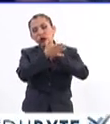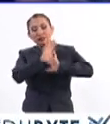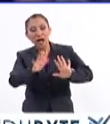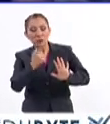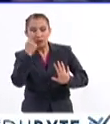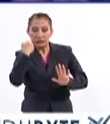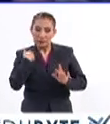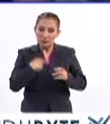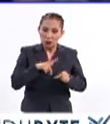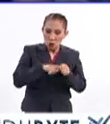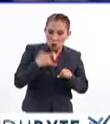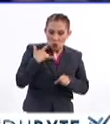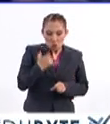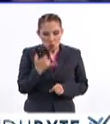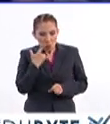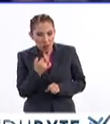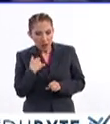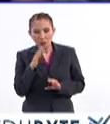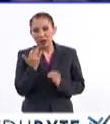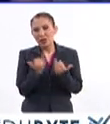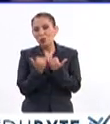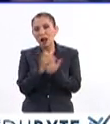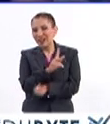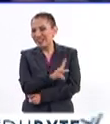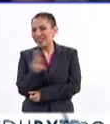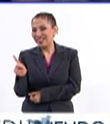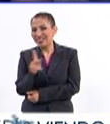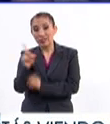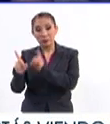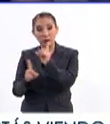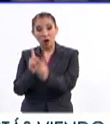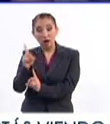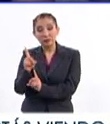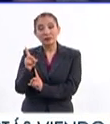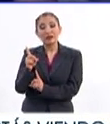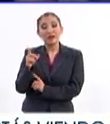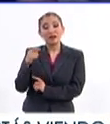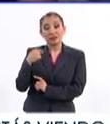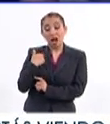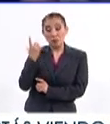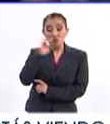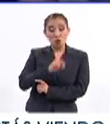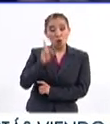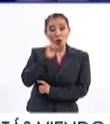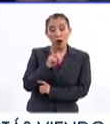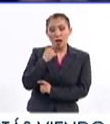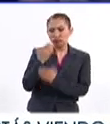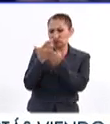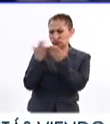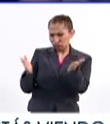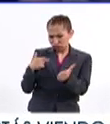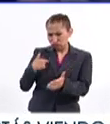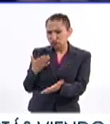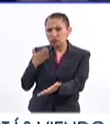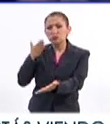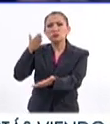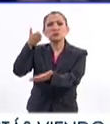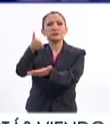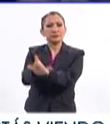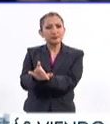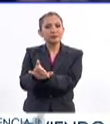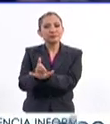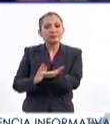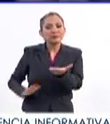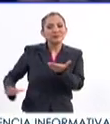en un reto personal, y algo similar sucedió con el deporte, el hecho de que las mujeres nos abramos paso